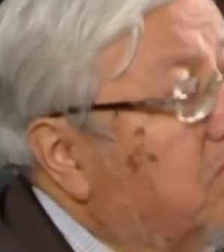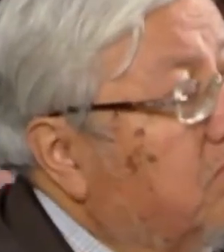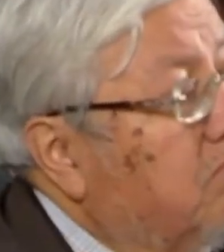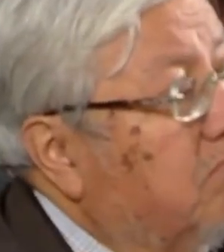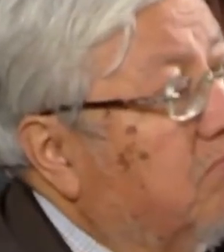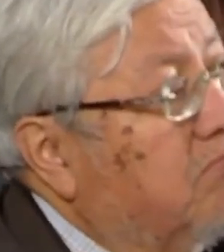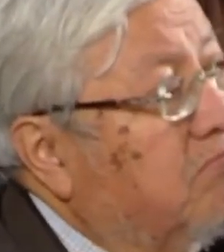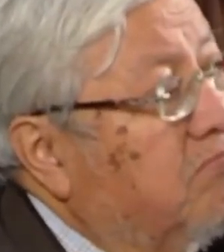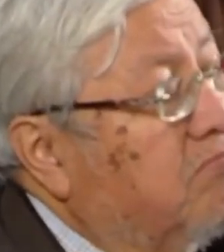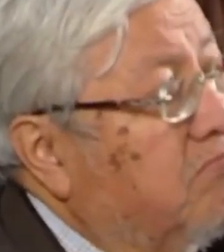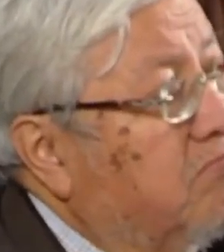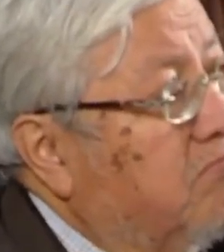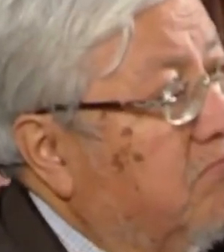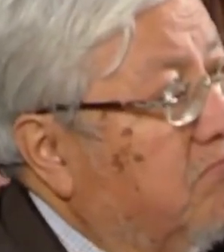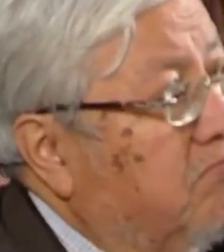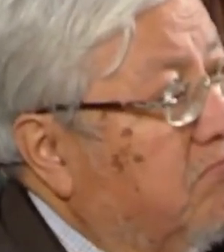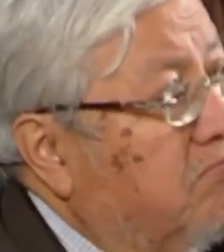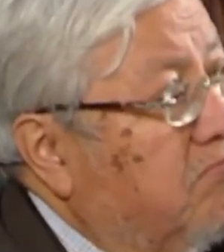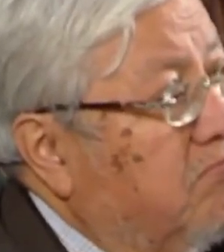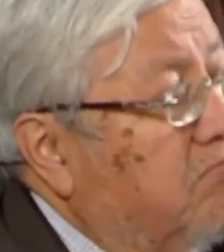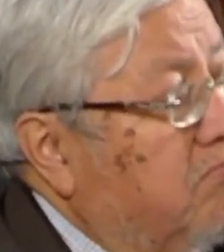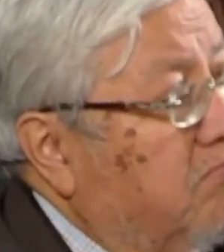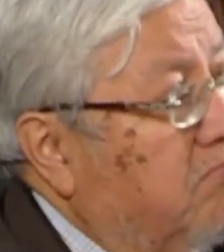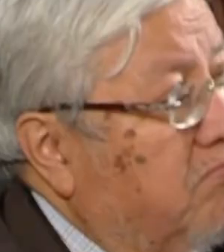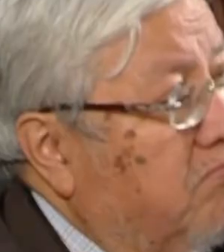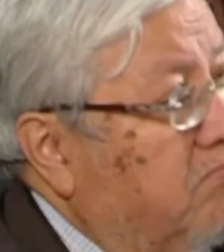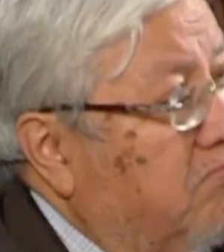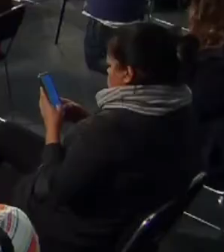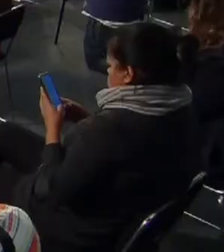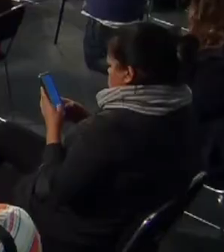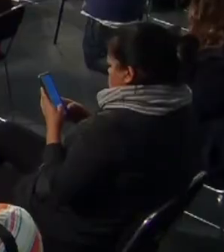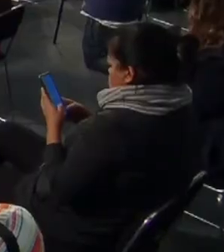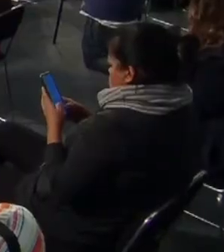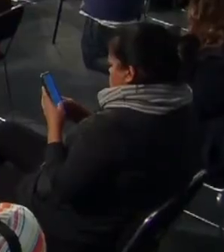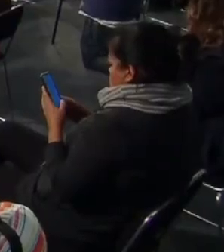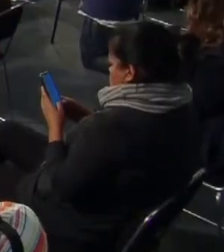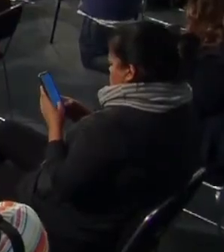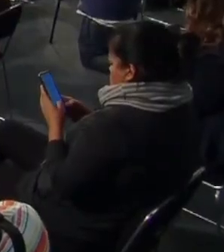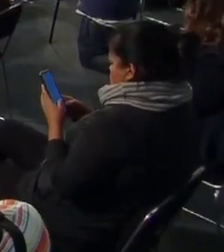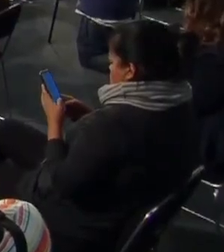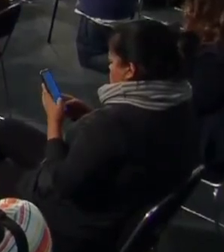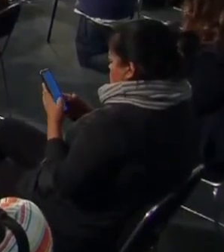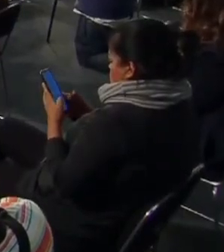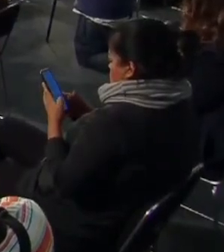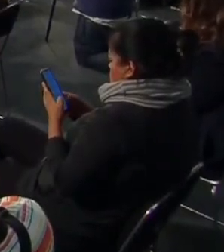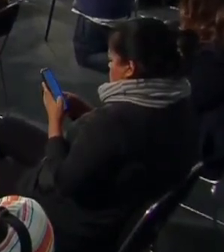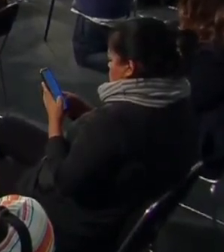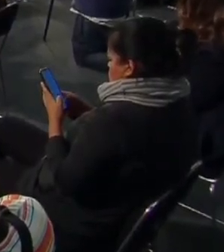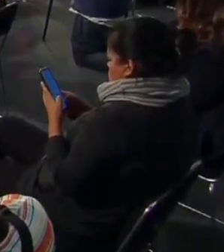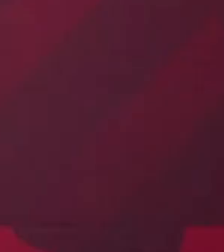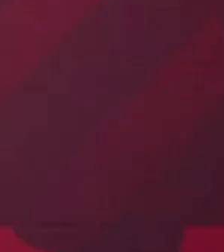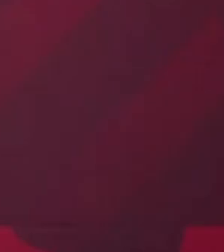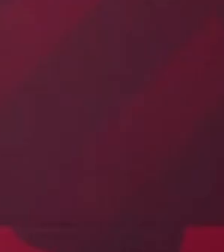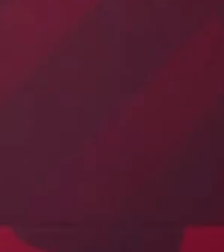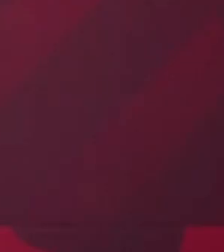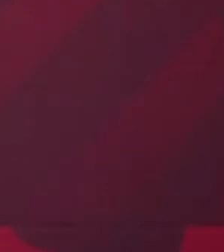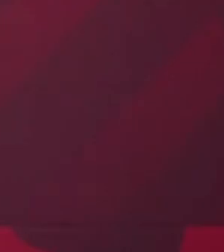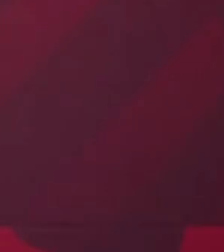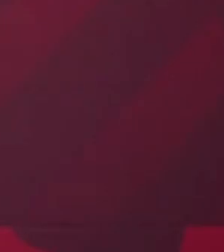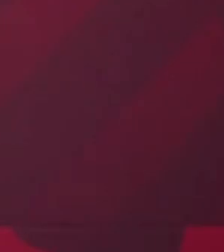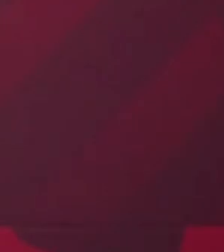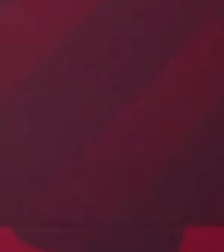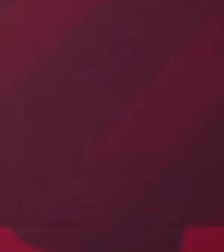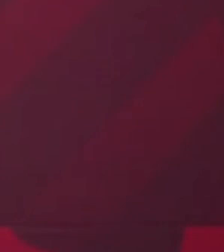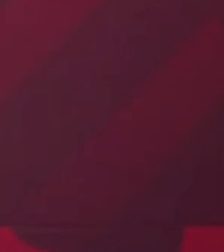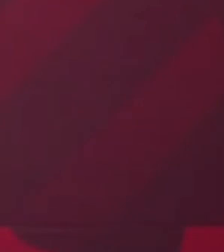su percepción al respecto y le agradezco la respuesta si usted nos dice es seguro es seguro es más seguro claro eso